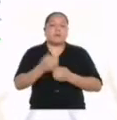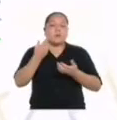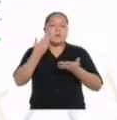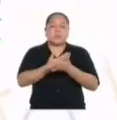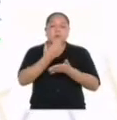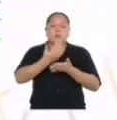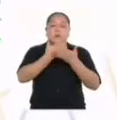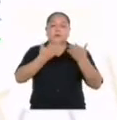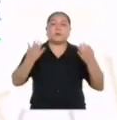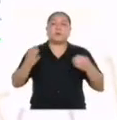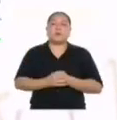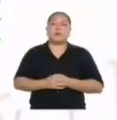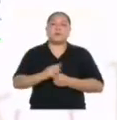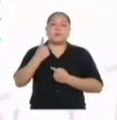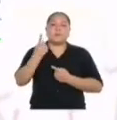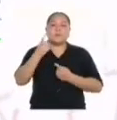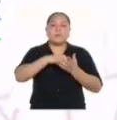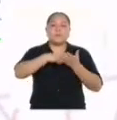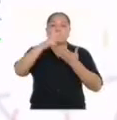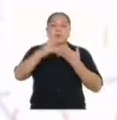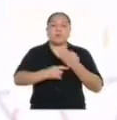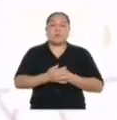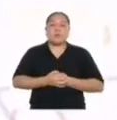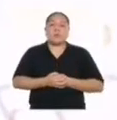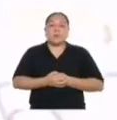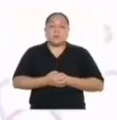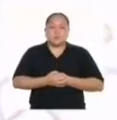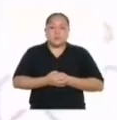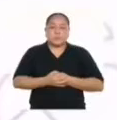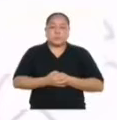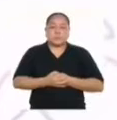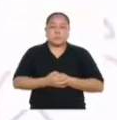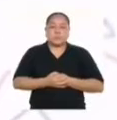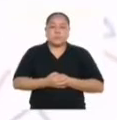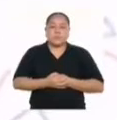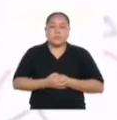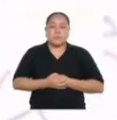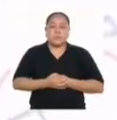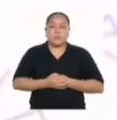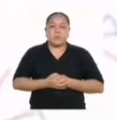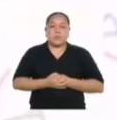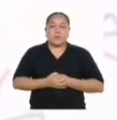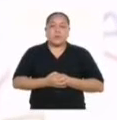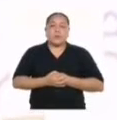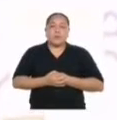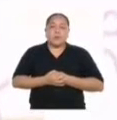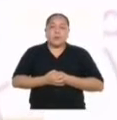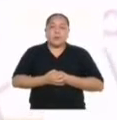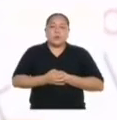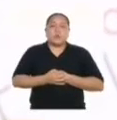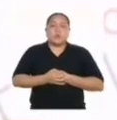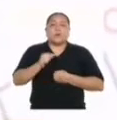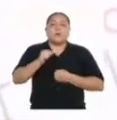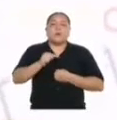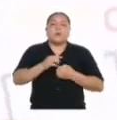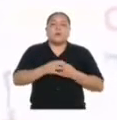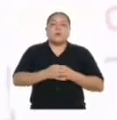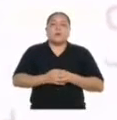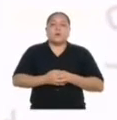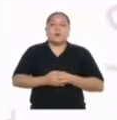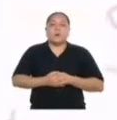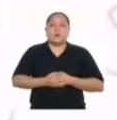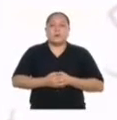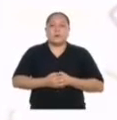distanciamiento social. En el primer programa de esta semana, planificamos la escritura de un reporte sobre las actividades de tiempo libre